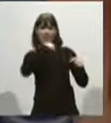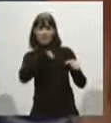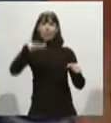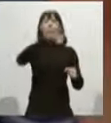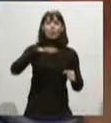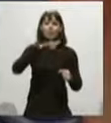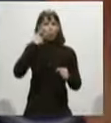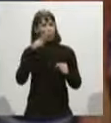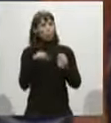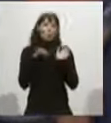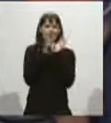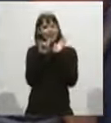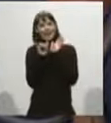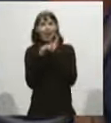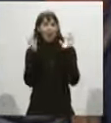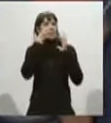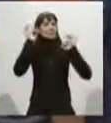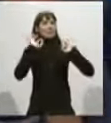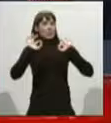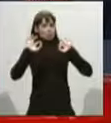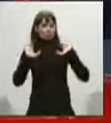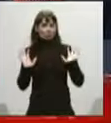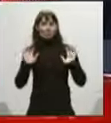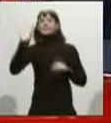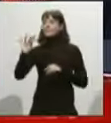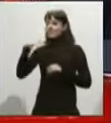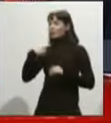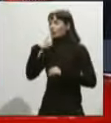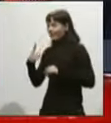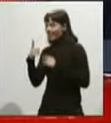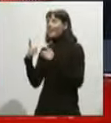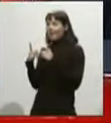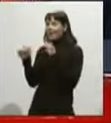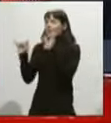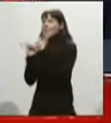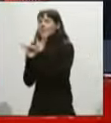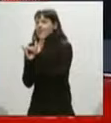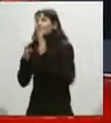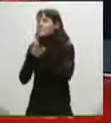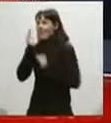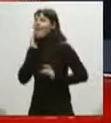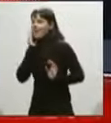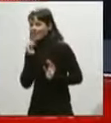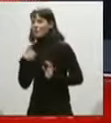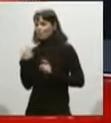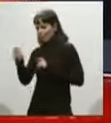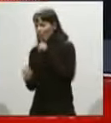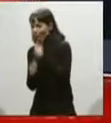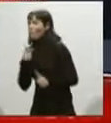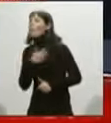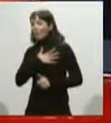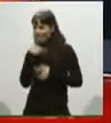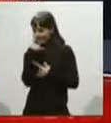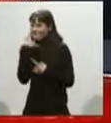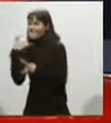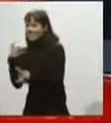te vas acercando más. Oye, esto sí, es muy peligroso. Yo te dije a ti eso de que el rosa es el cariño y tú estás a por ello, ¿eh? Y poco a poco, sí, ya verás tú. Ah. Vamos a